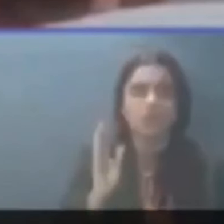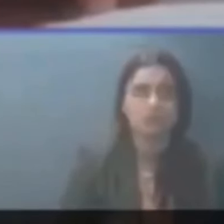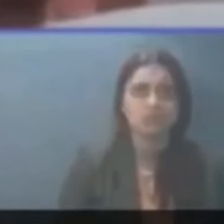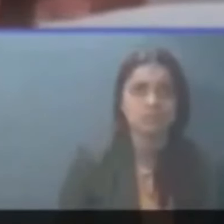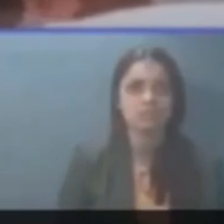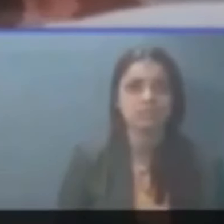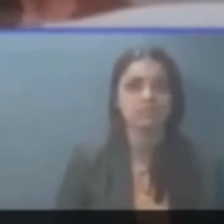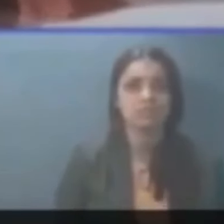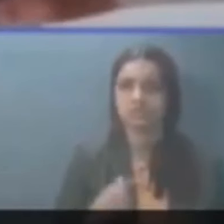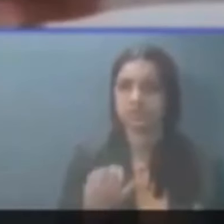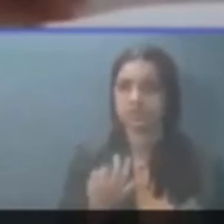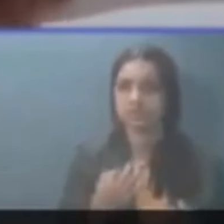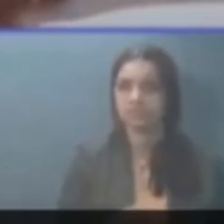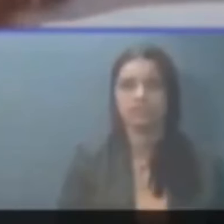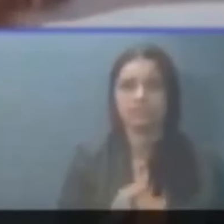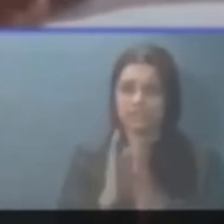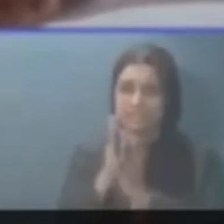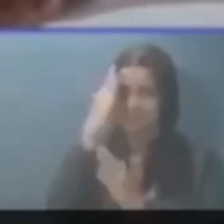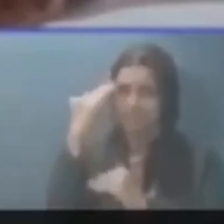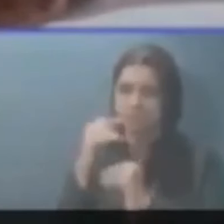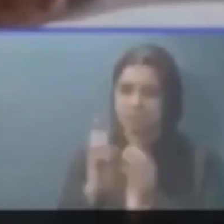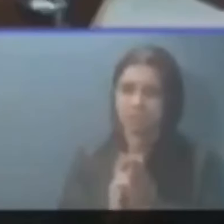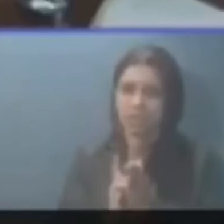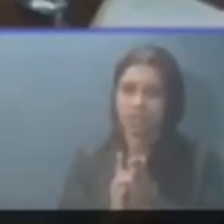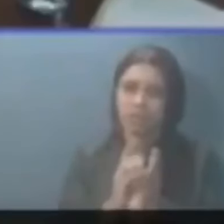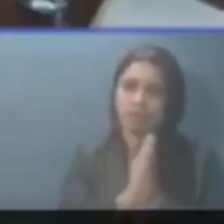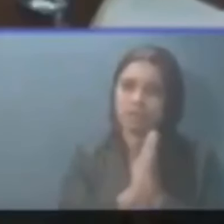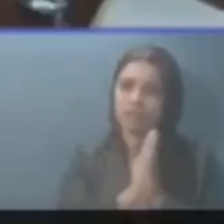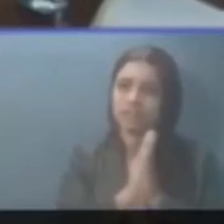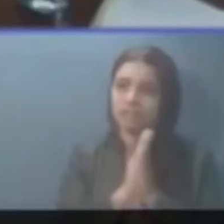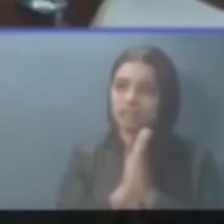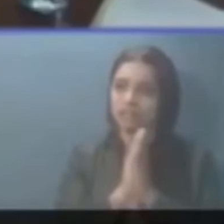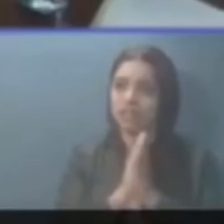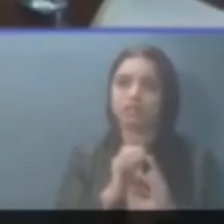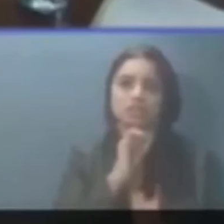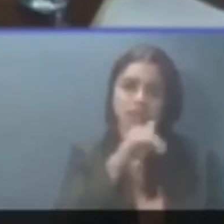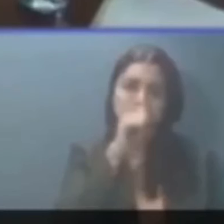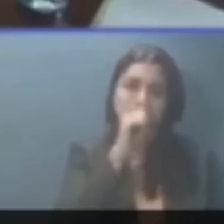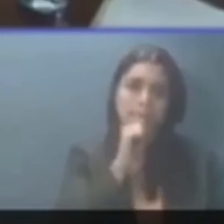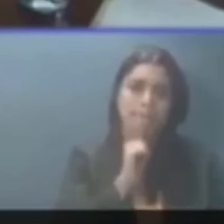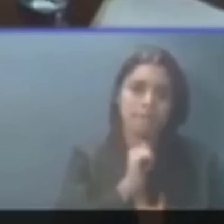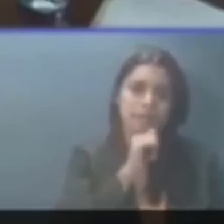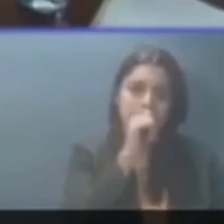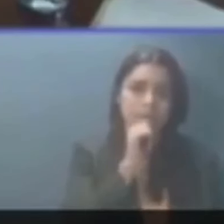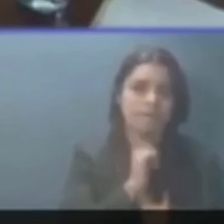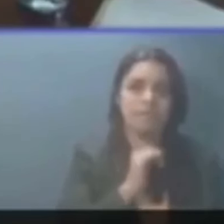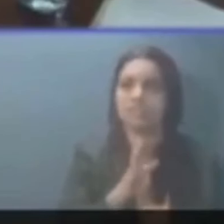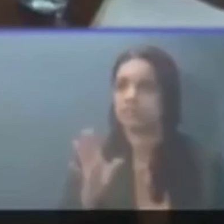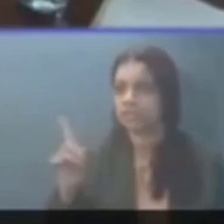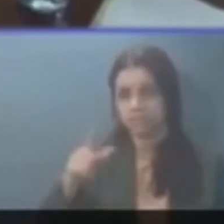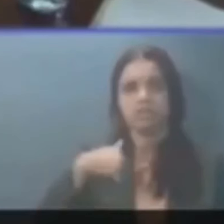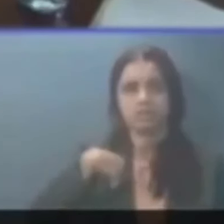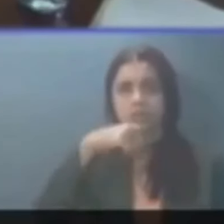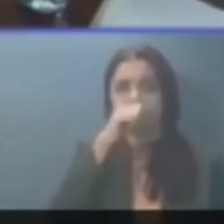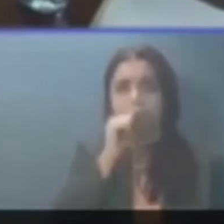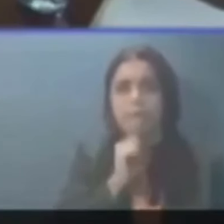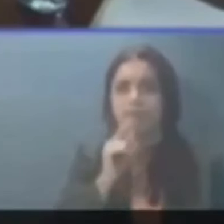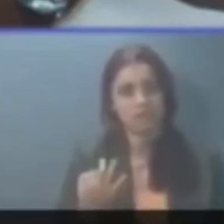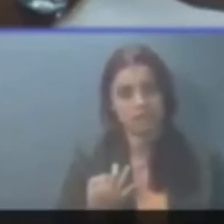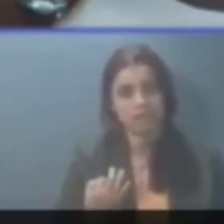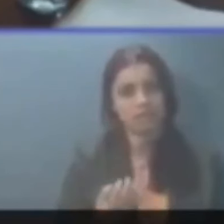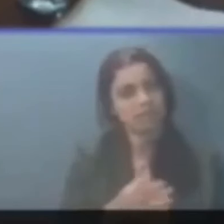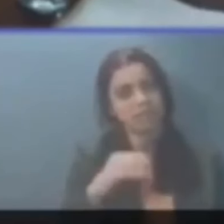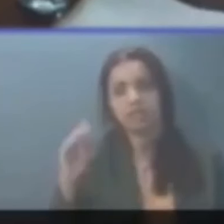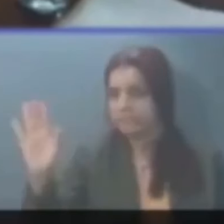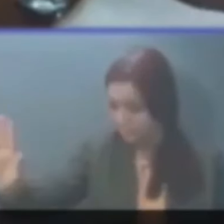tiempo y ya, simplemente hacer el show. No pasó nada, no asignaron los fondos. ¿Qué tal, Como siempre.